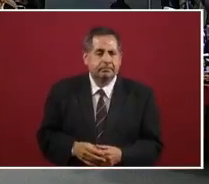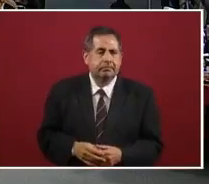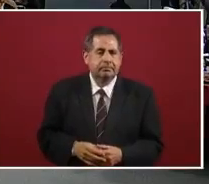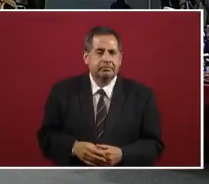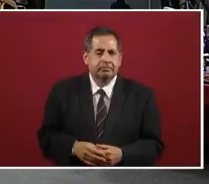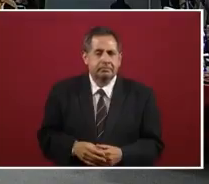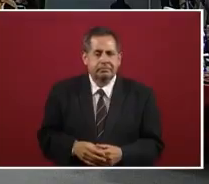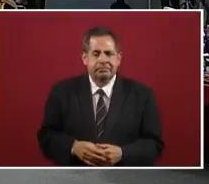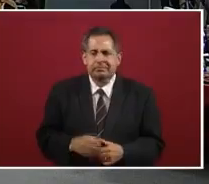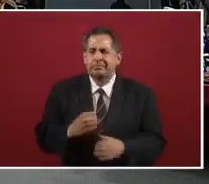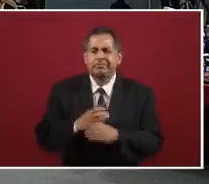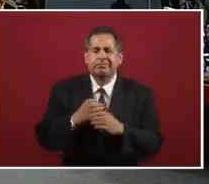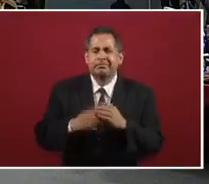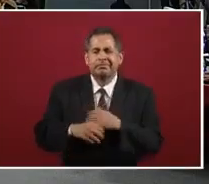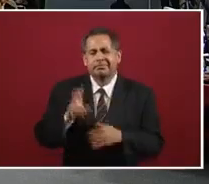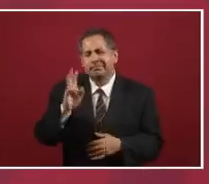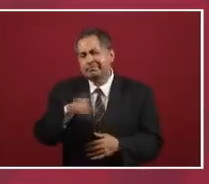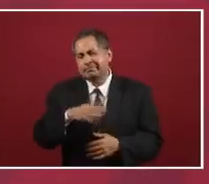parecen cosas